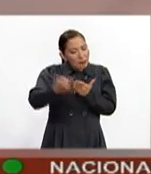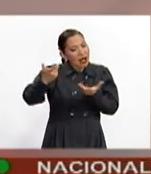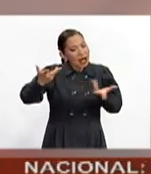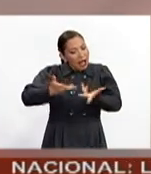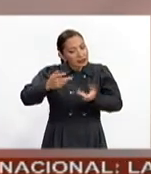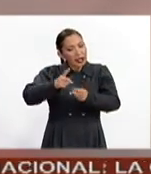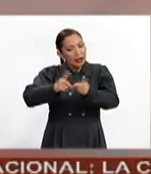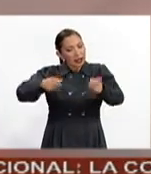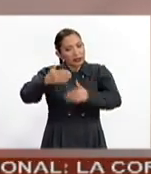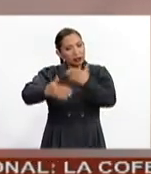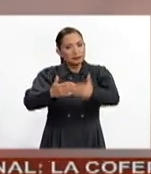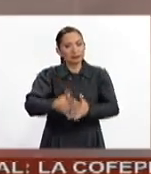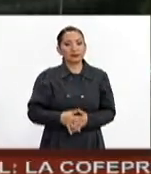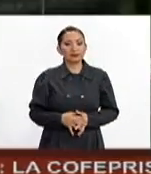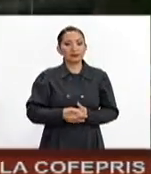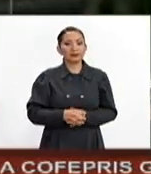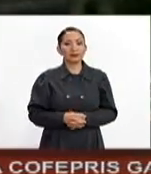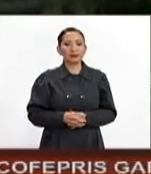de desarrollo.